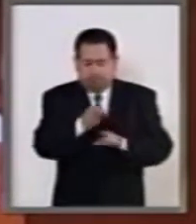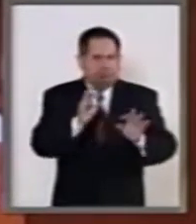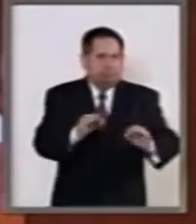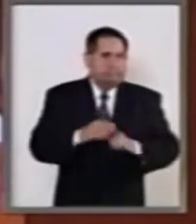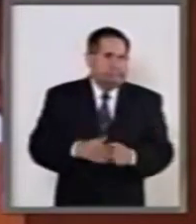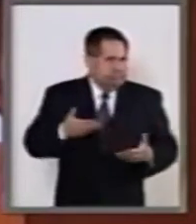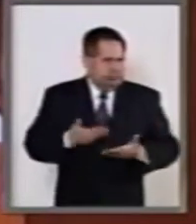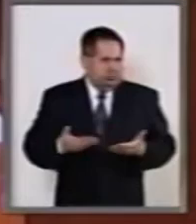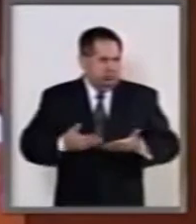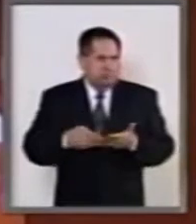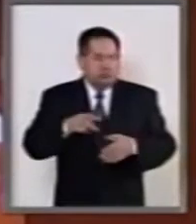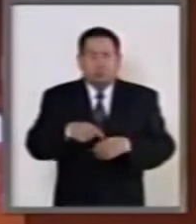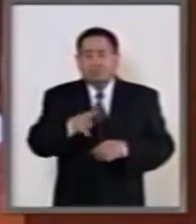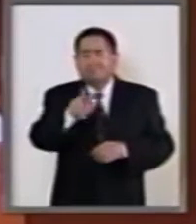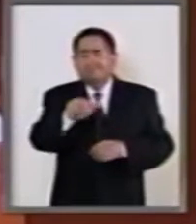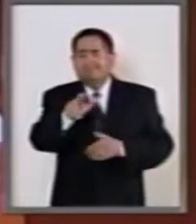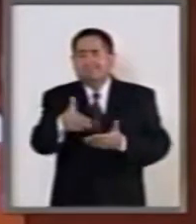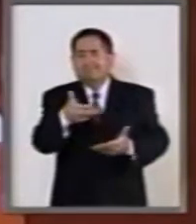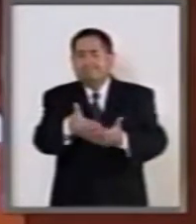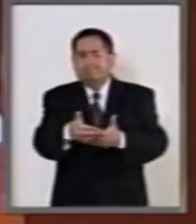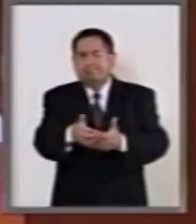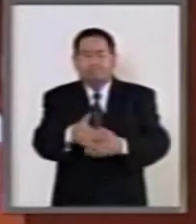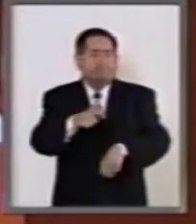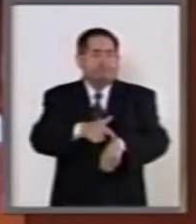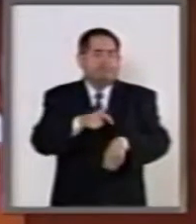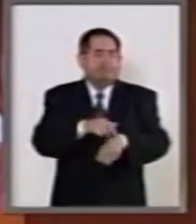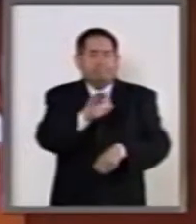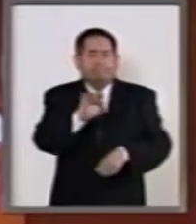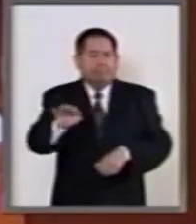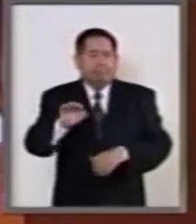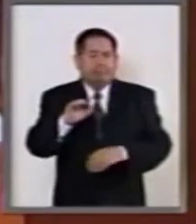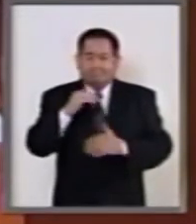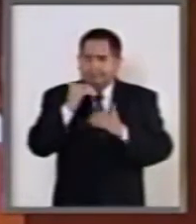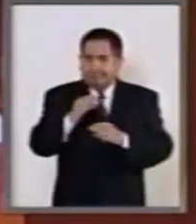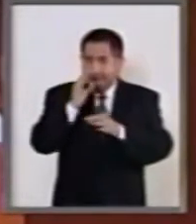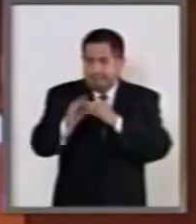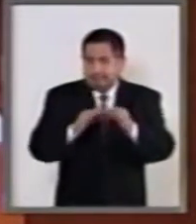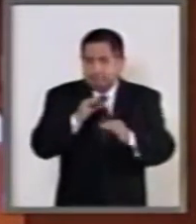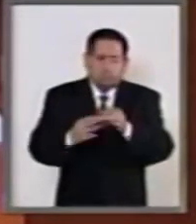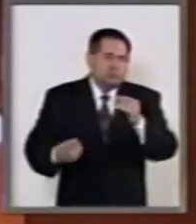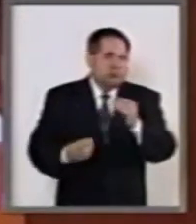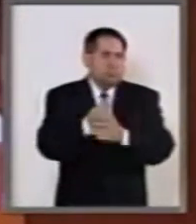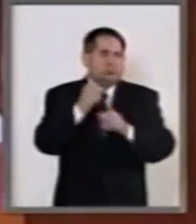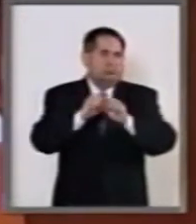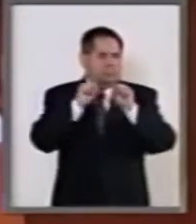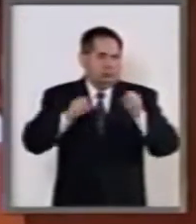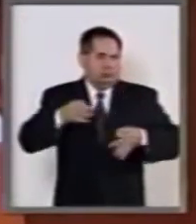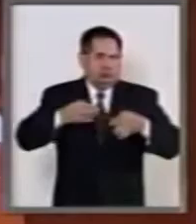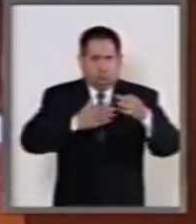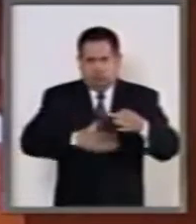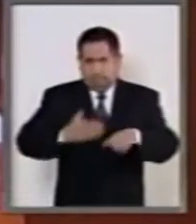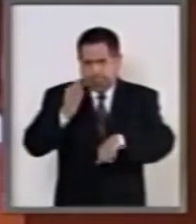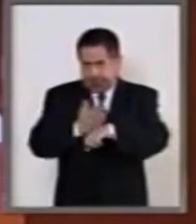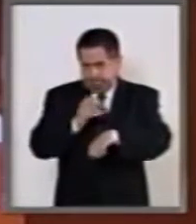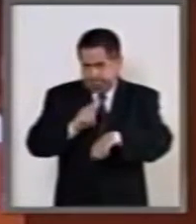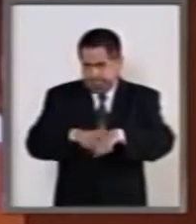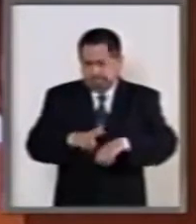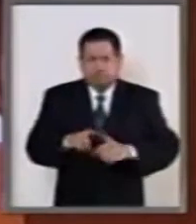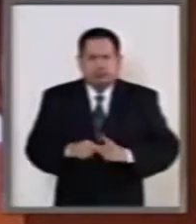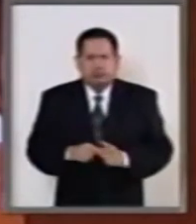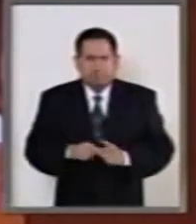encontramos en la víspera del cumplimiento del nuevo sistema de justicia penal. Se trata